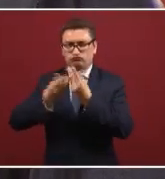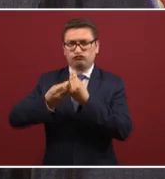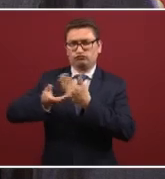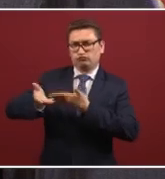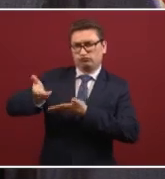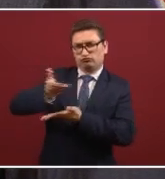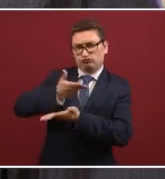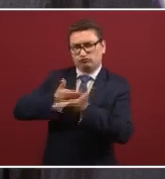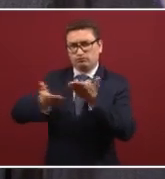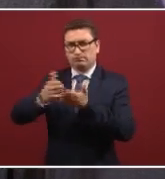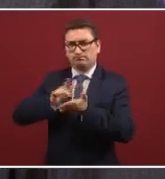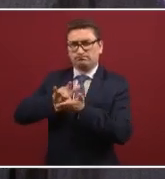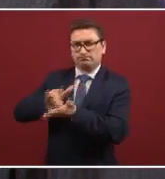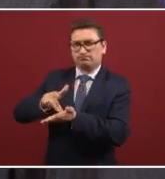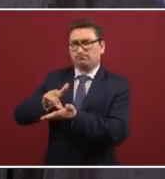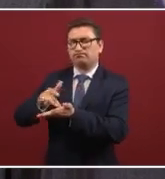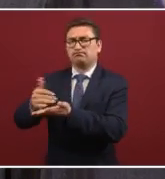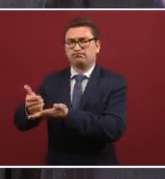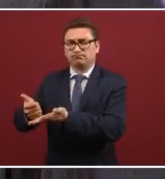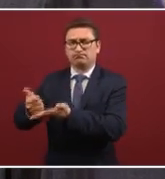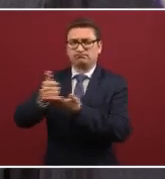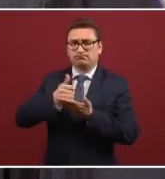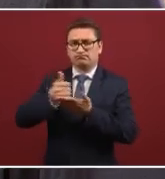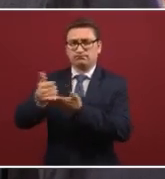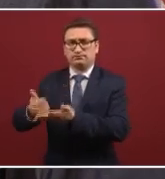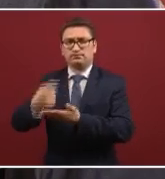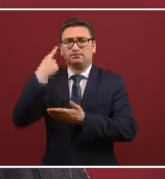para el desarrollo,